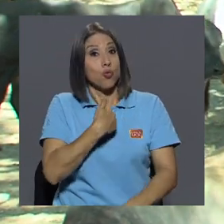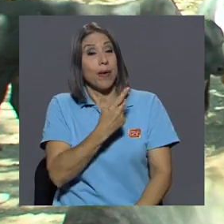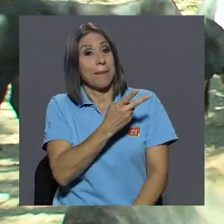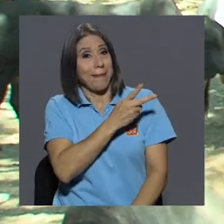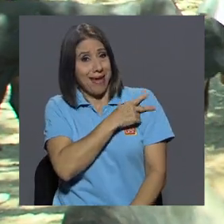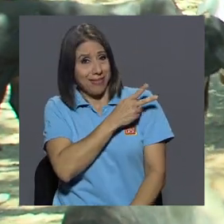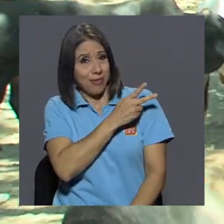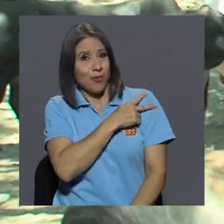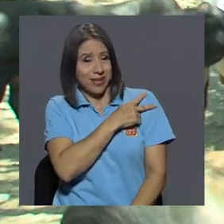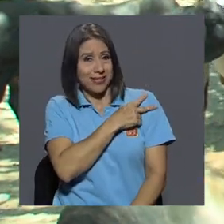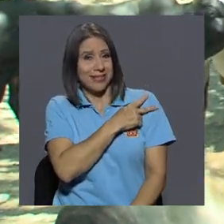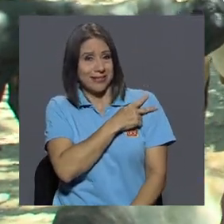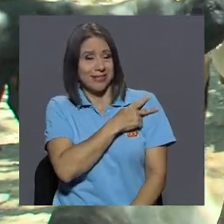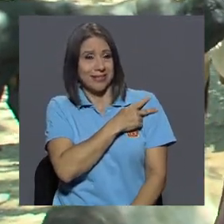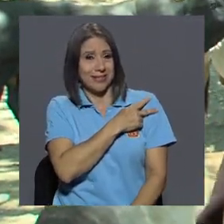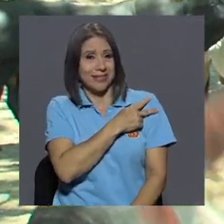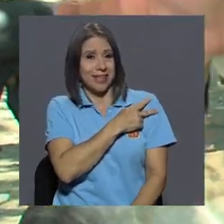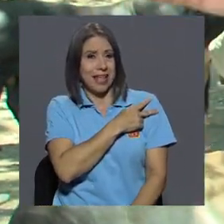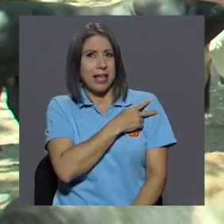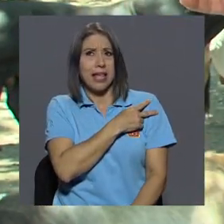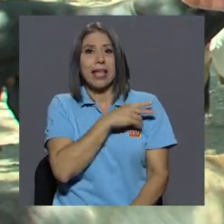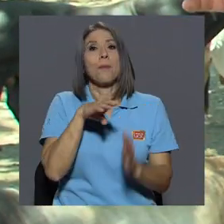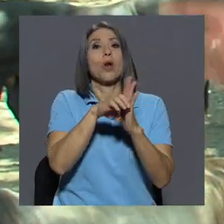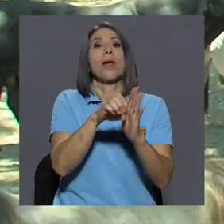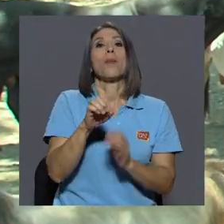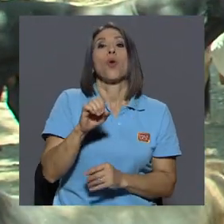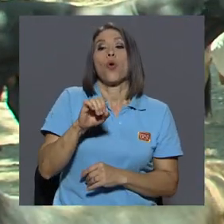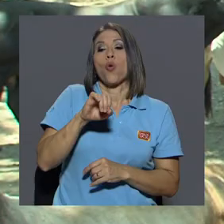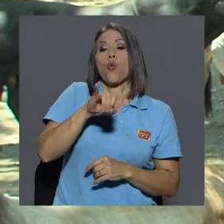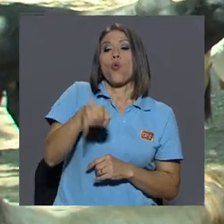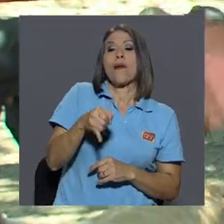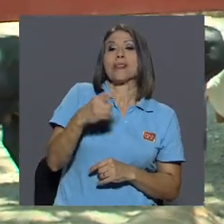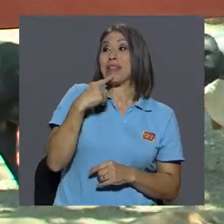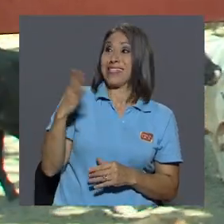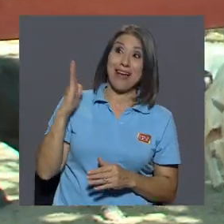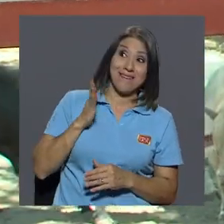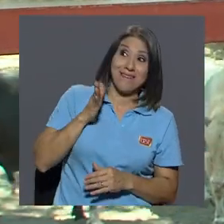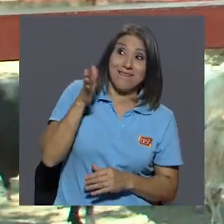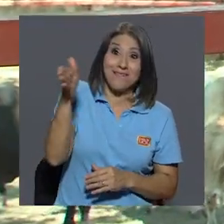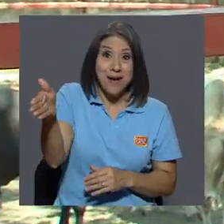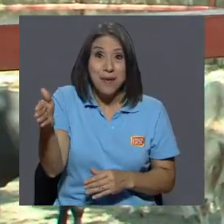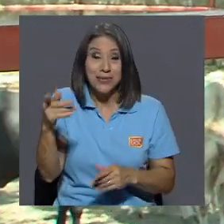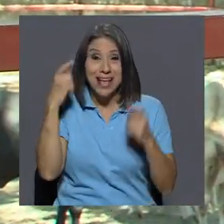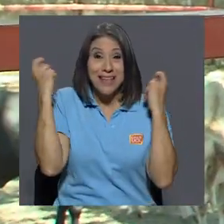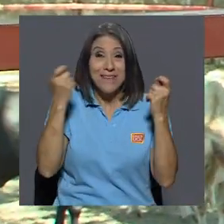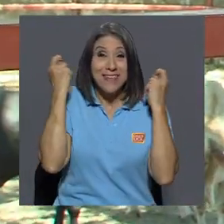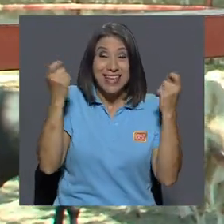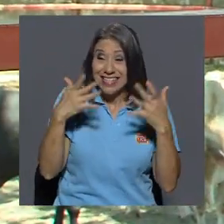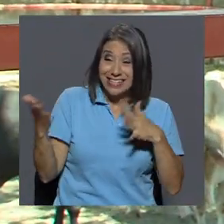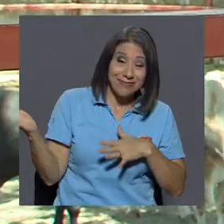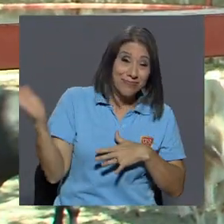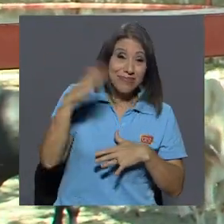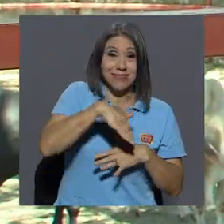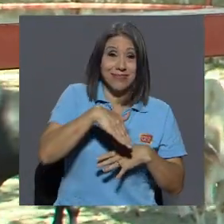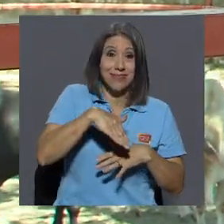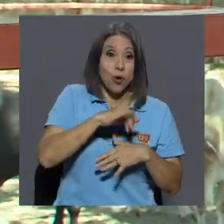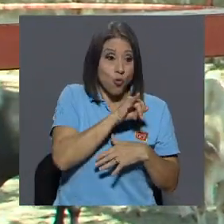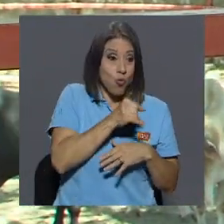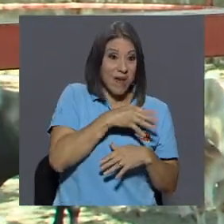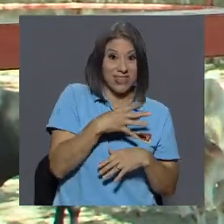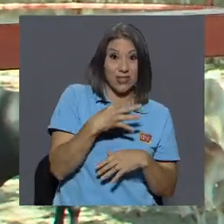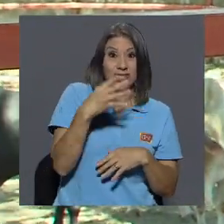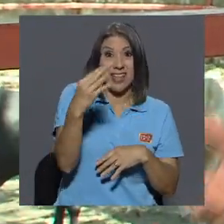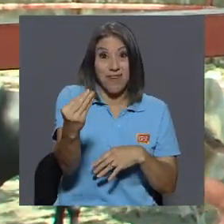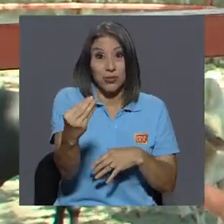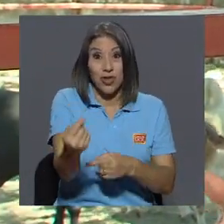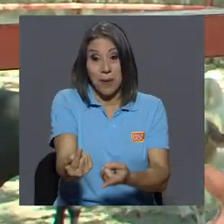que el jueves me decía uno de ellos, hay fiestas en Bagaces, empaquen y vámonos, y volvíamos el martes. O sea, era un